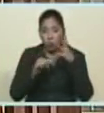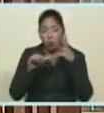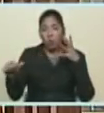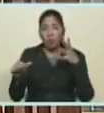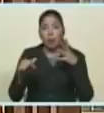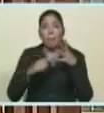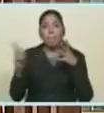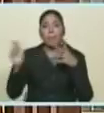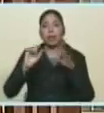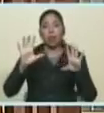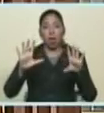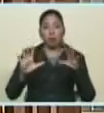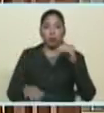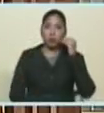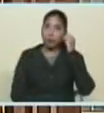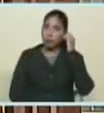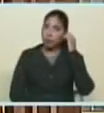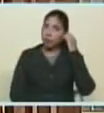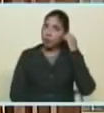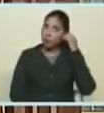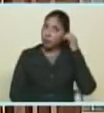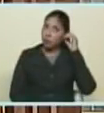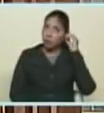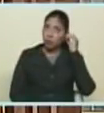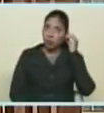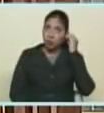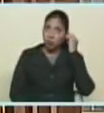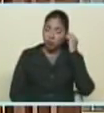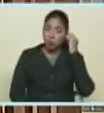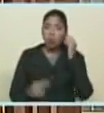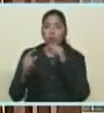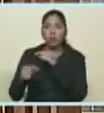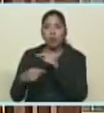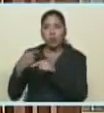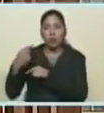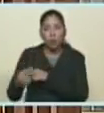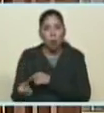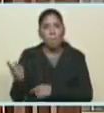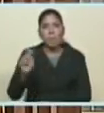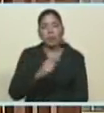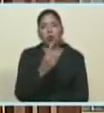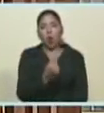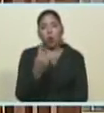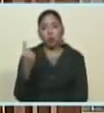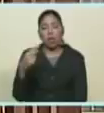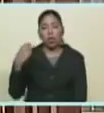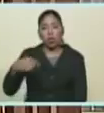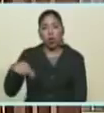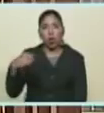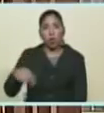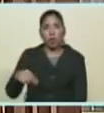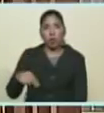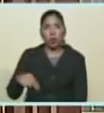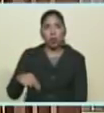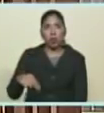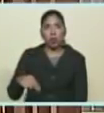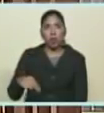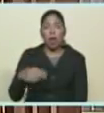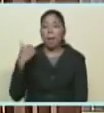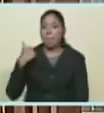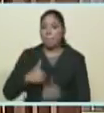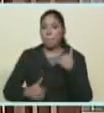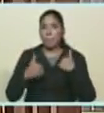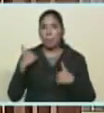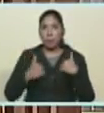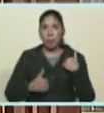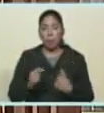10. Va llegando noviembre, el mes número 11. El miércoles 1 de